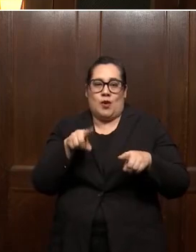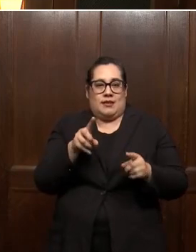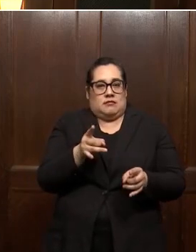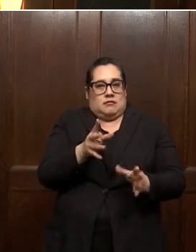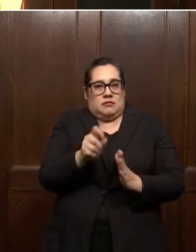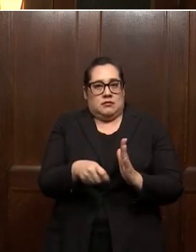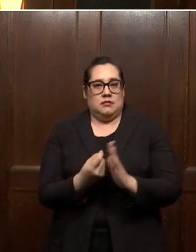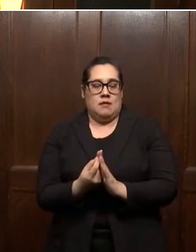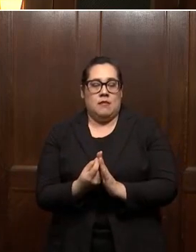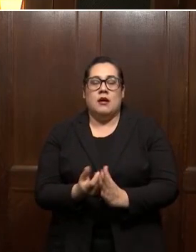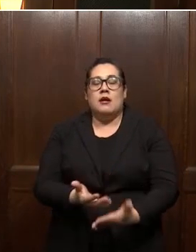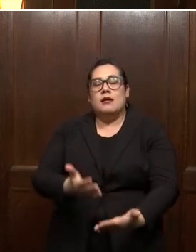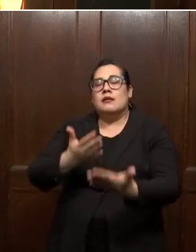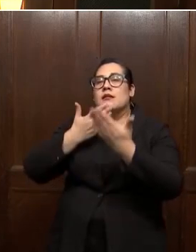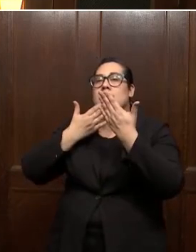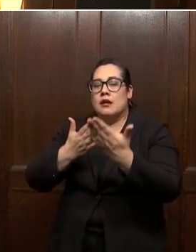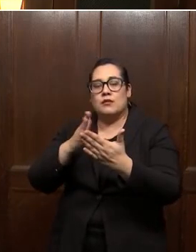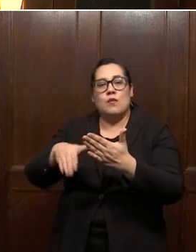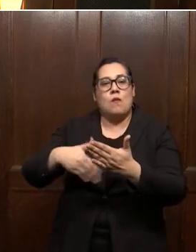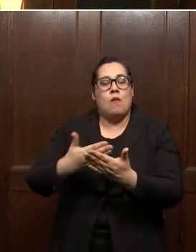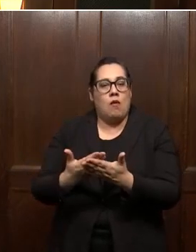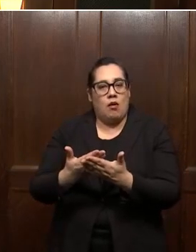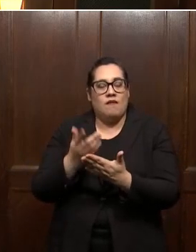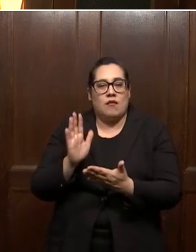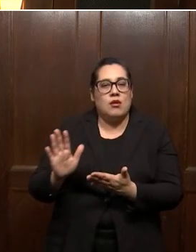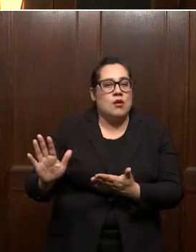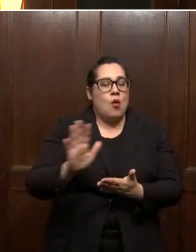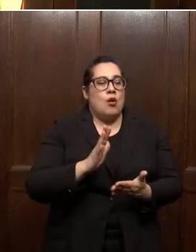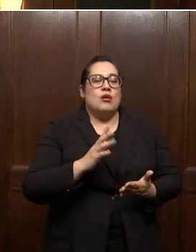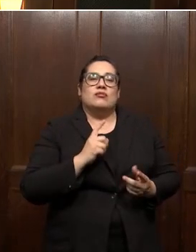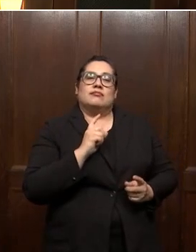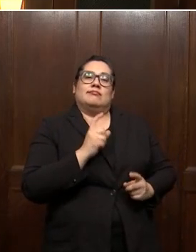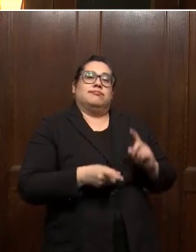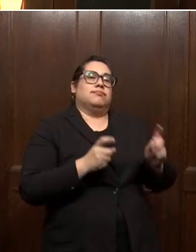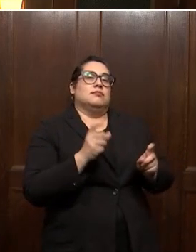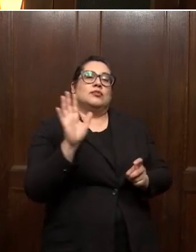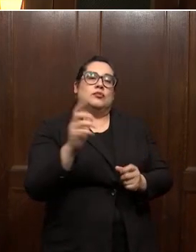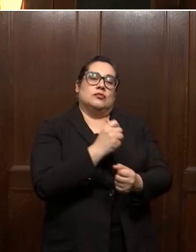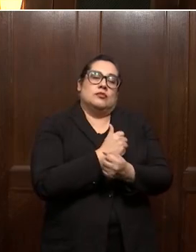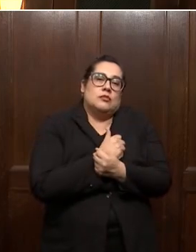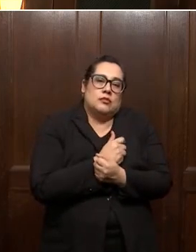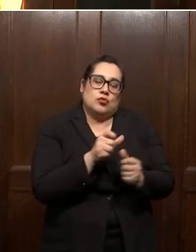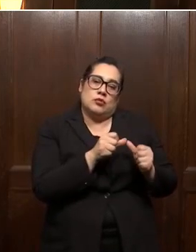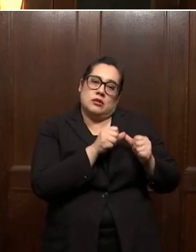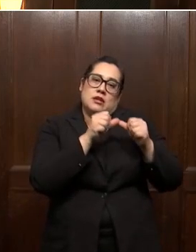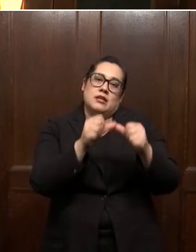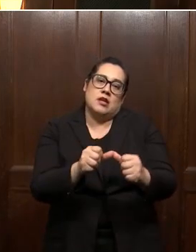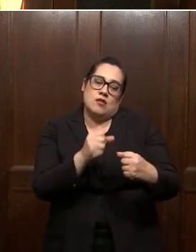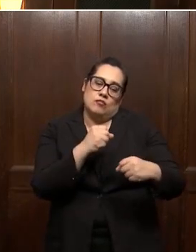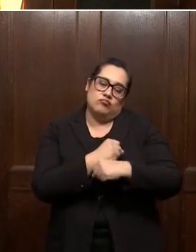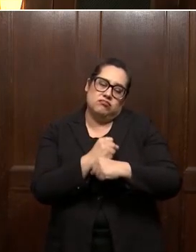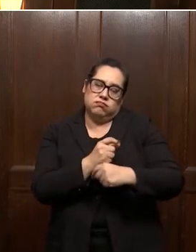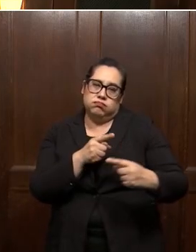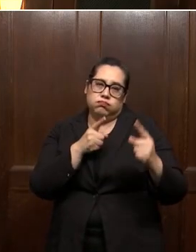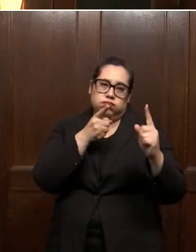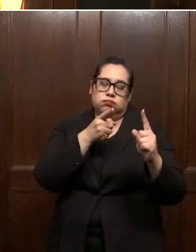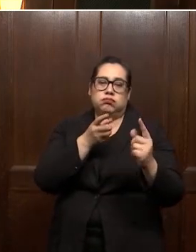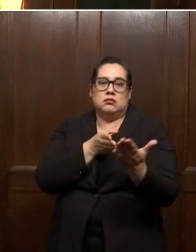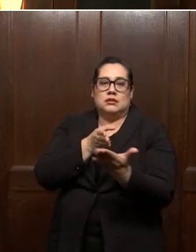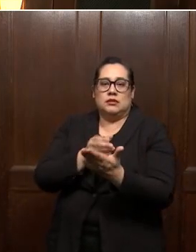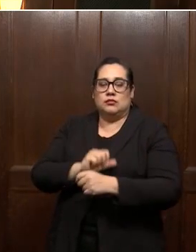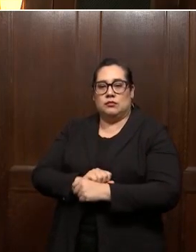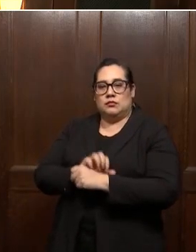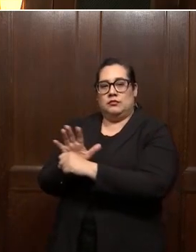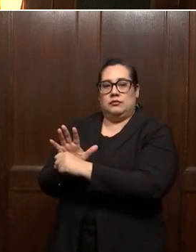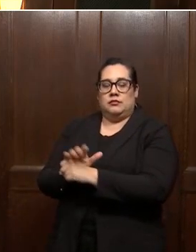crisis. Gracias a todos por su generosidad y amor para continuar en la lucha contra el